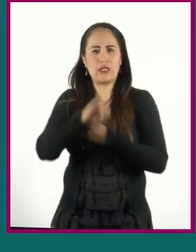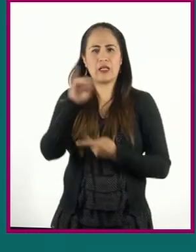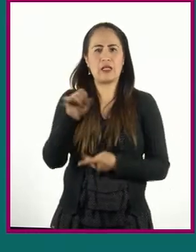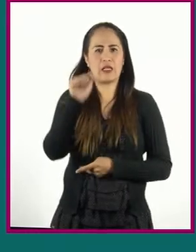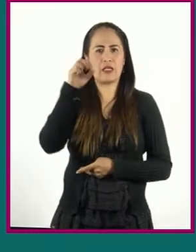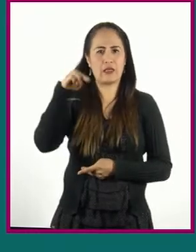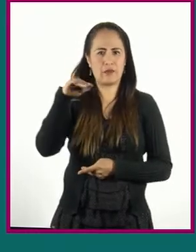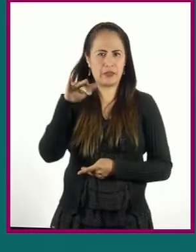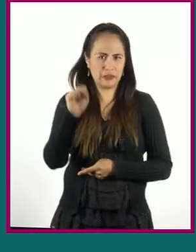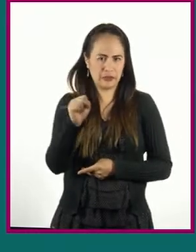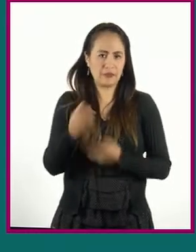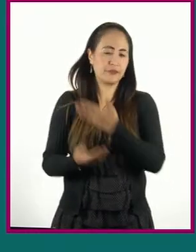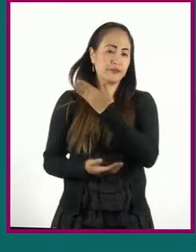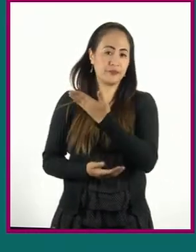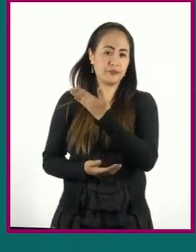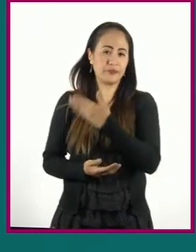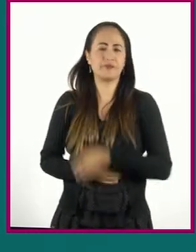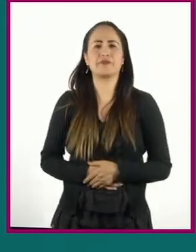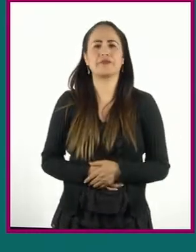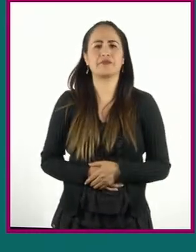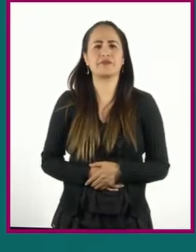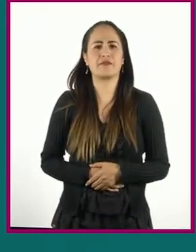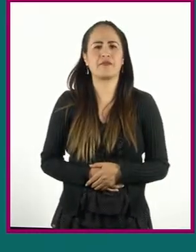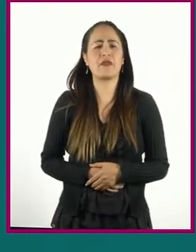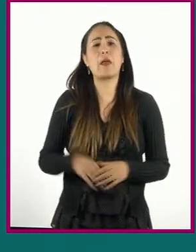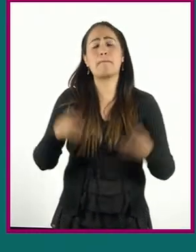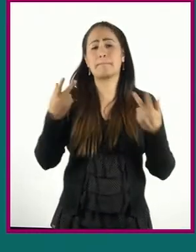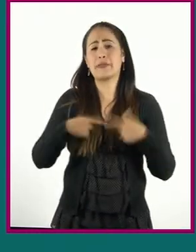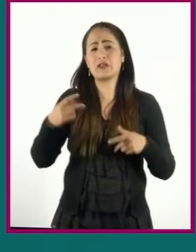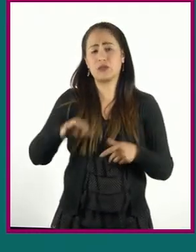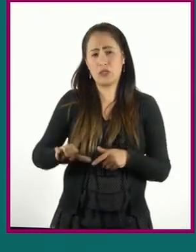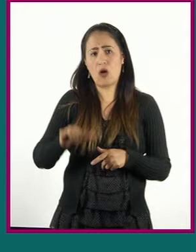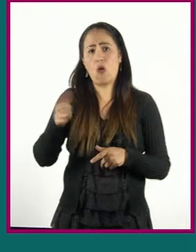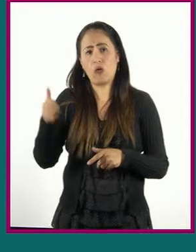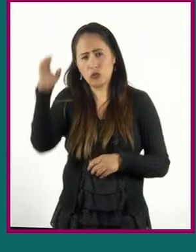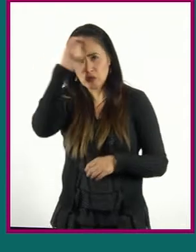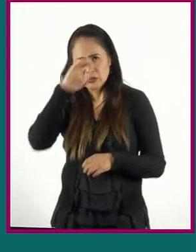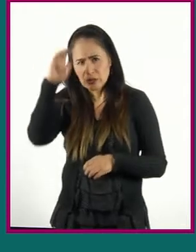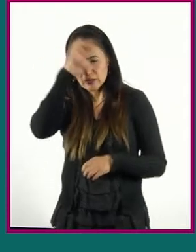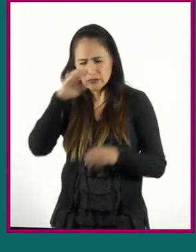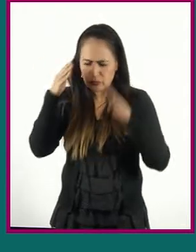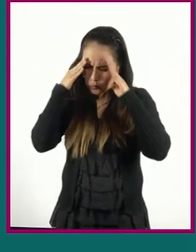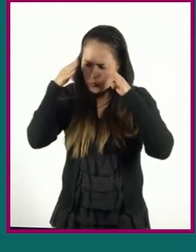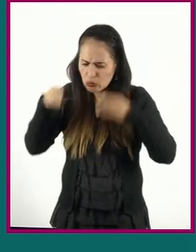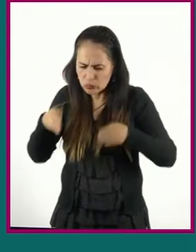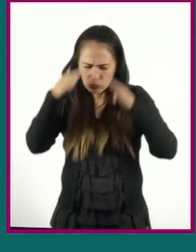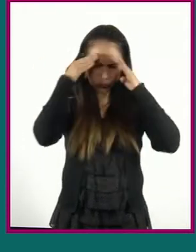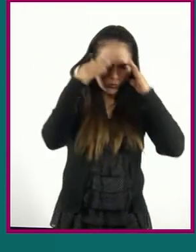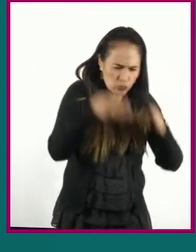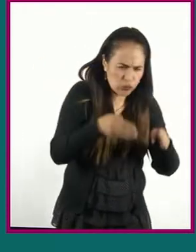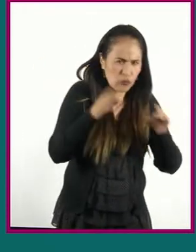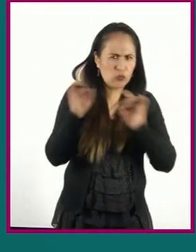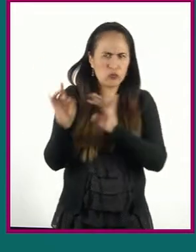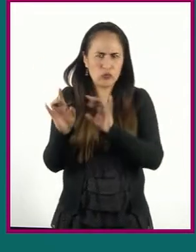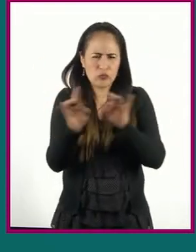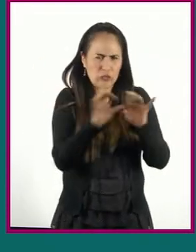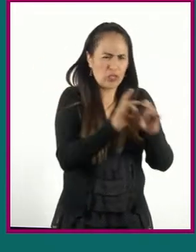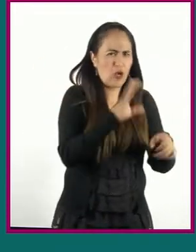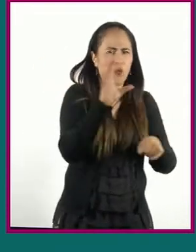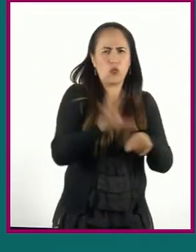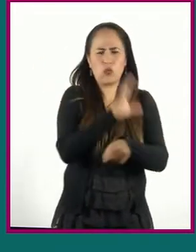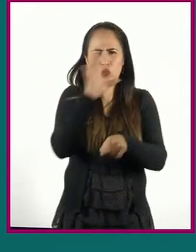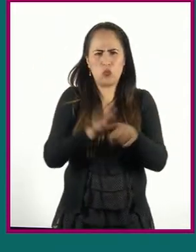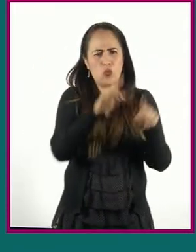Clerk Maxwell condensó los trabajos de otros científicos que se dedicaron al estudio de los fenómenos eléctricos